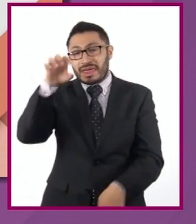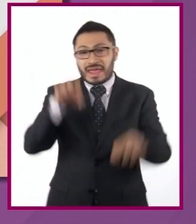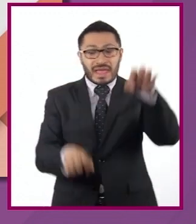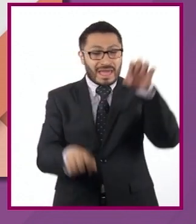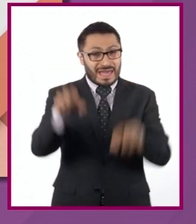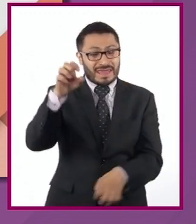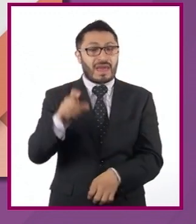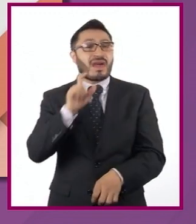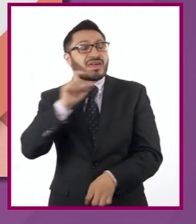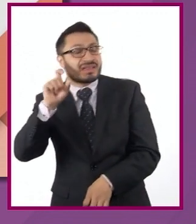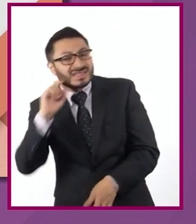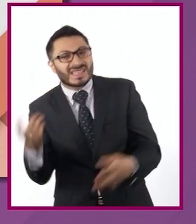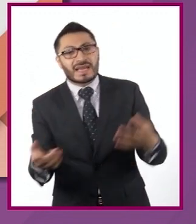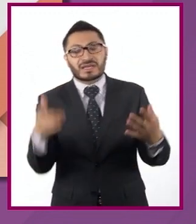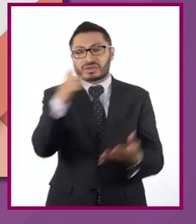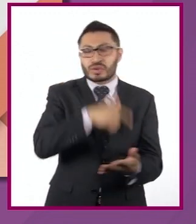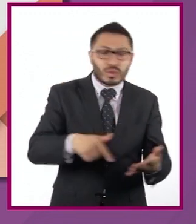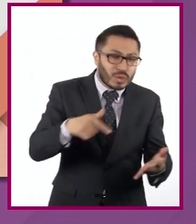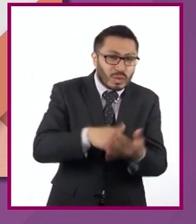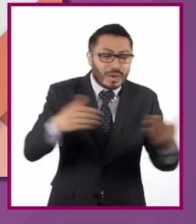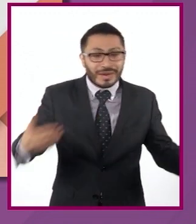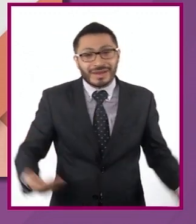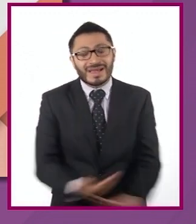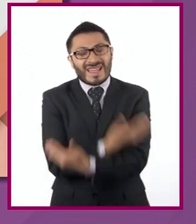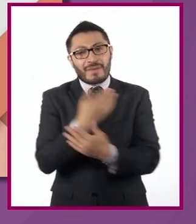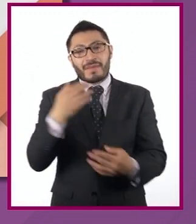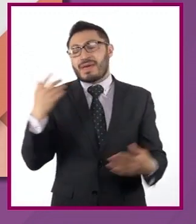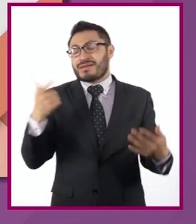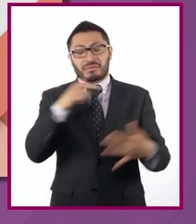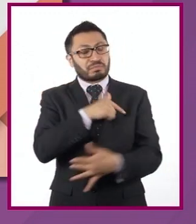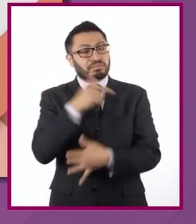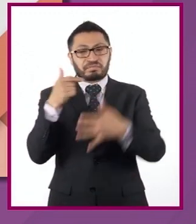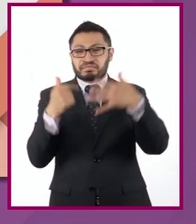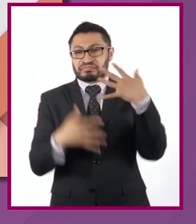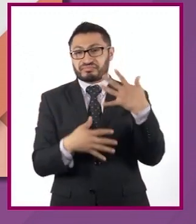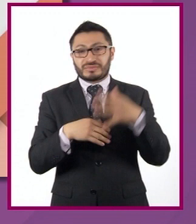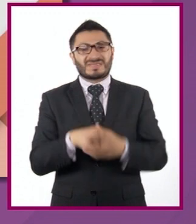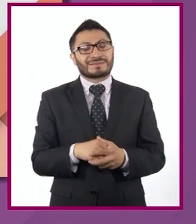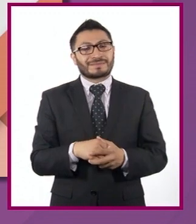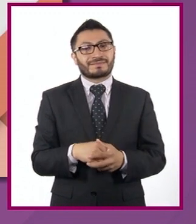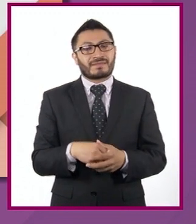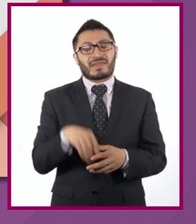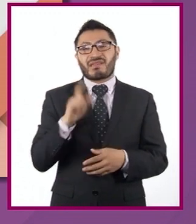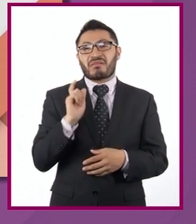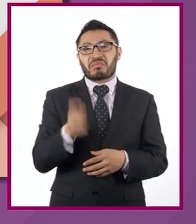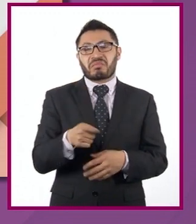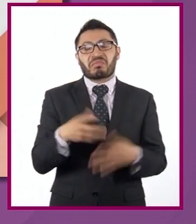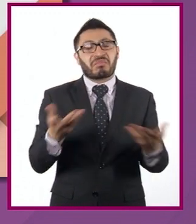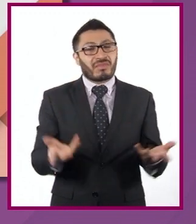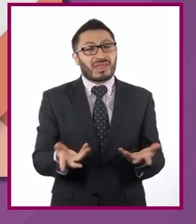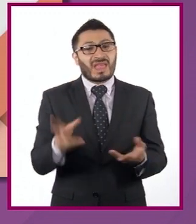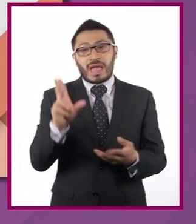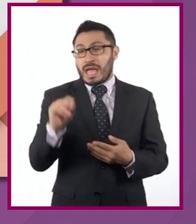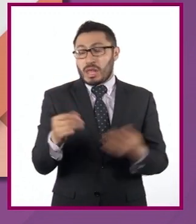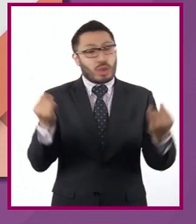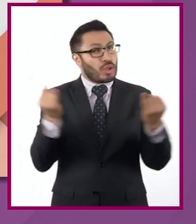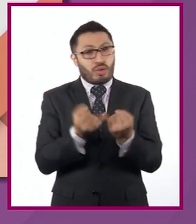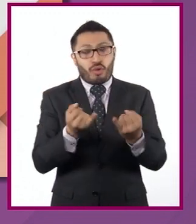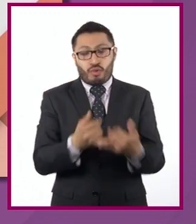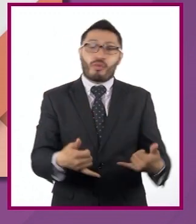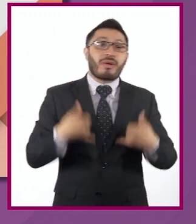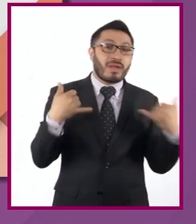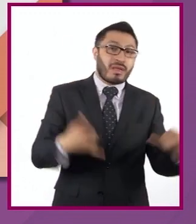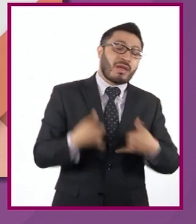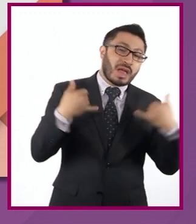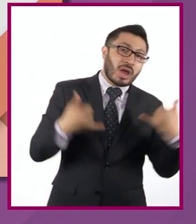sociocultural, lugar de origen o grado de instrucción, entre otros factores. Es decir, no habla igual una